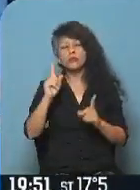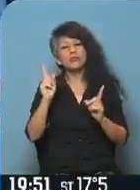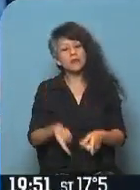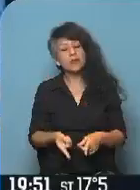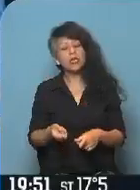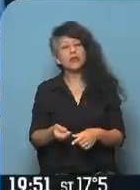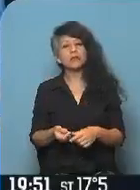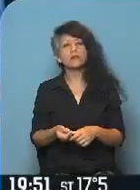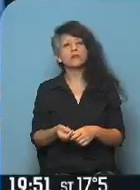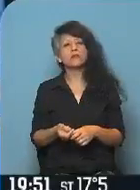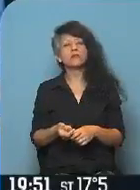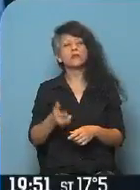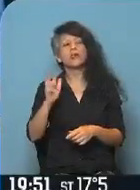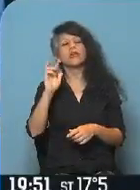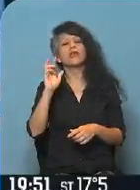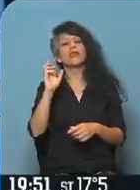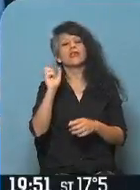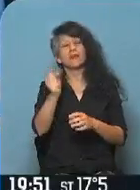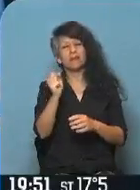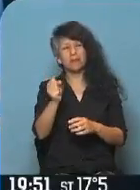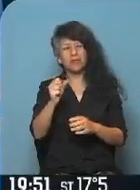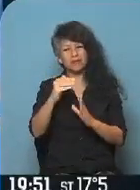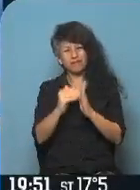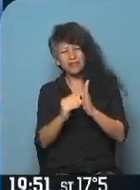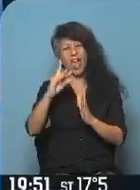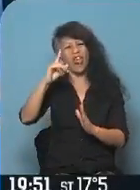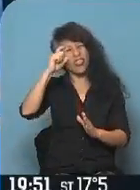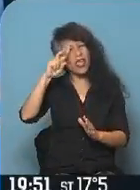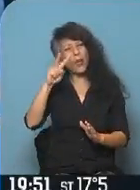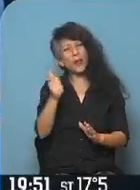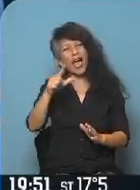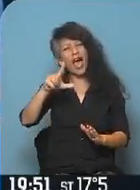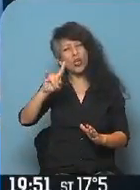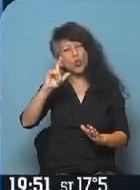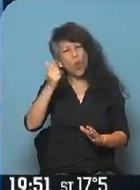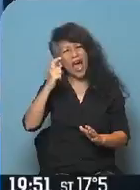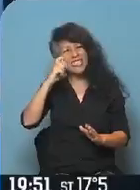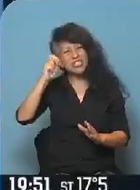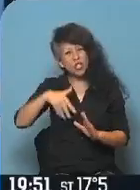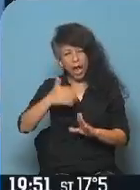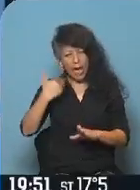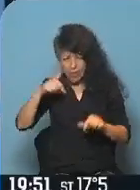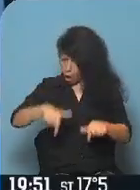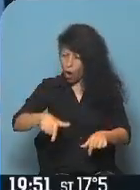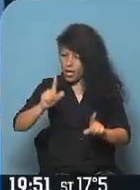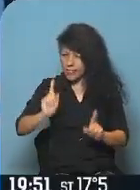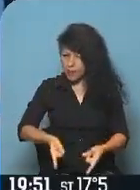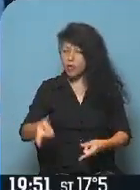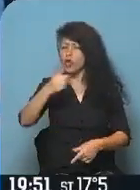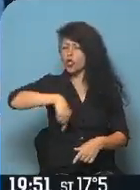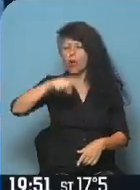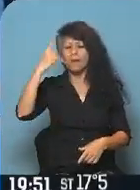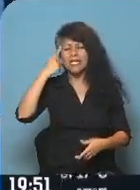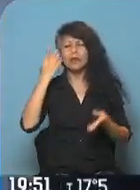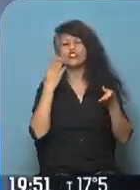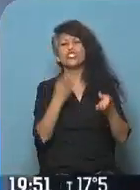antes de la devaluación y ahora más que nunca, pensamos que podemos ofrecer servicios desde